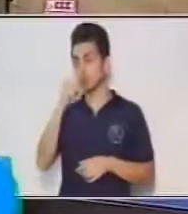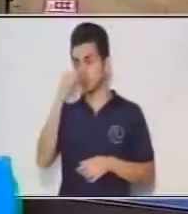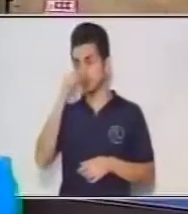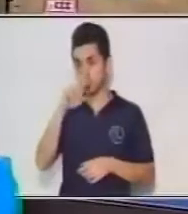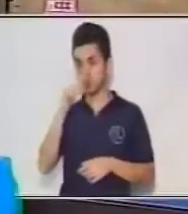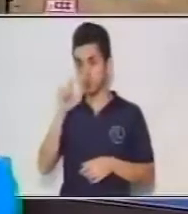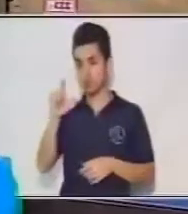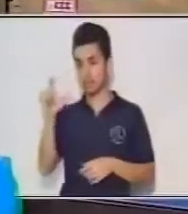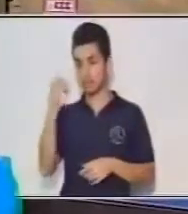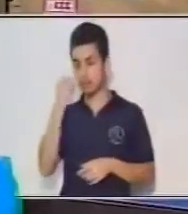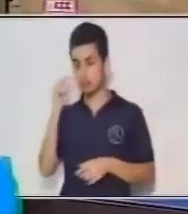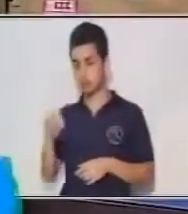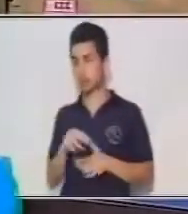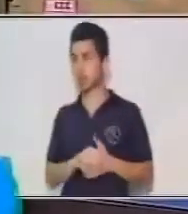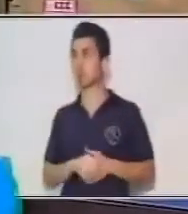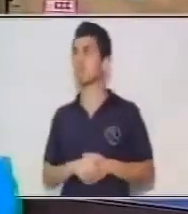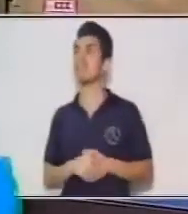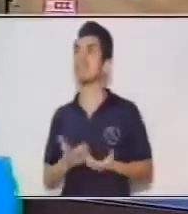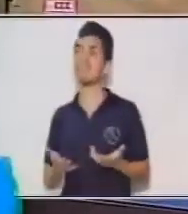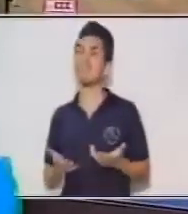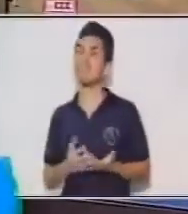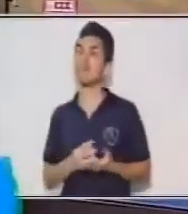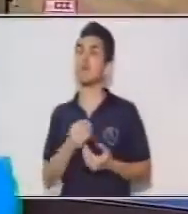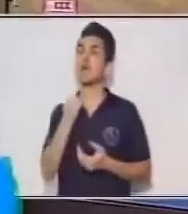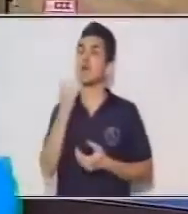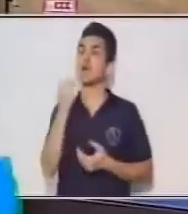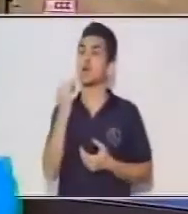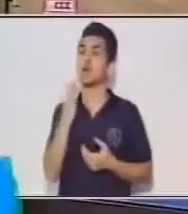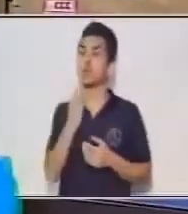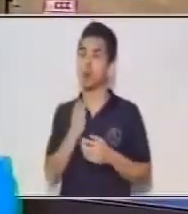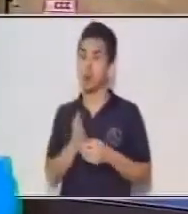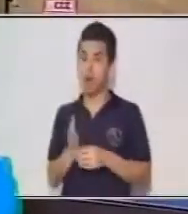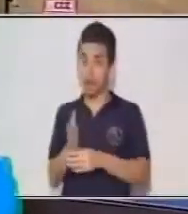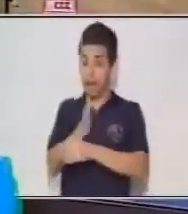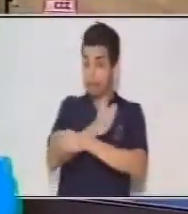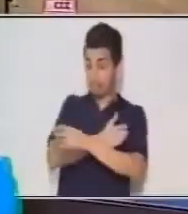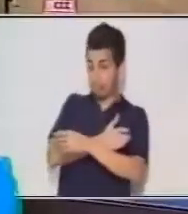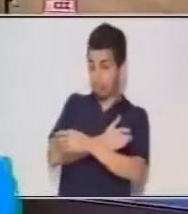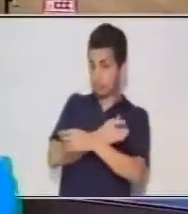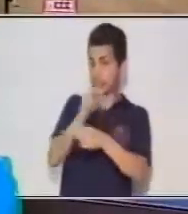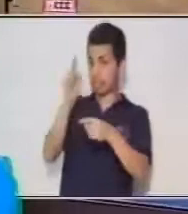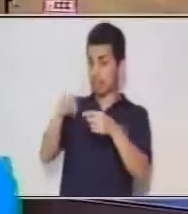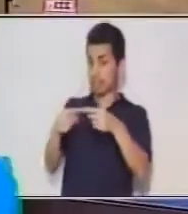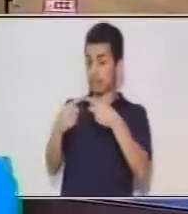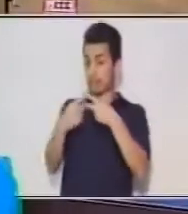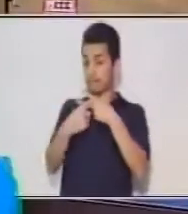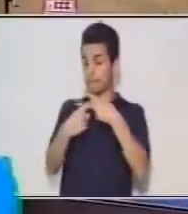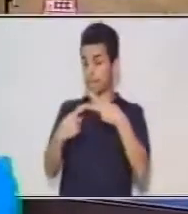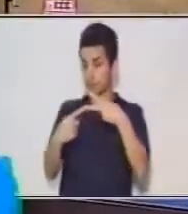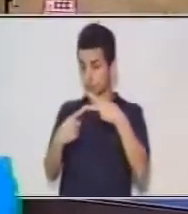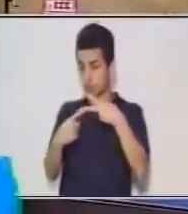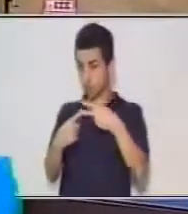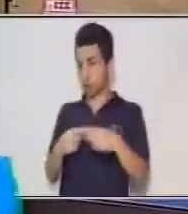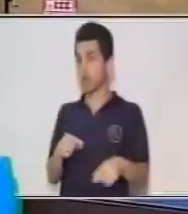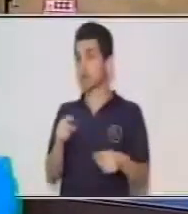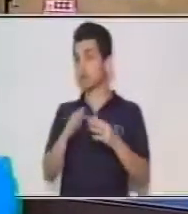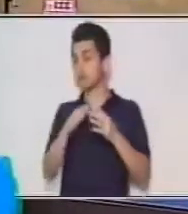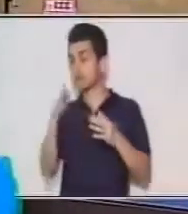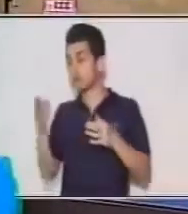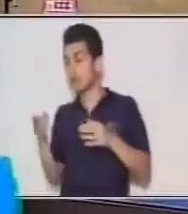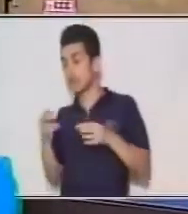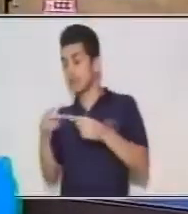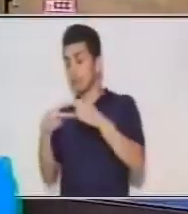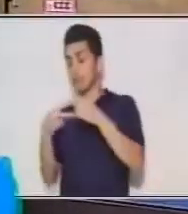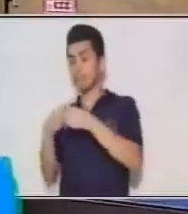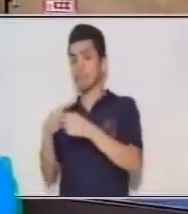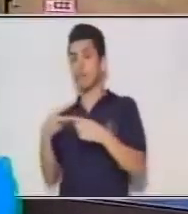este caso es que el número que le antecede es menor y el siguiente va a ser mayor para que